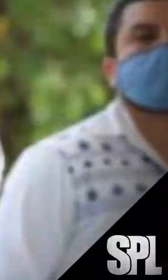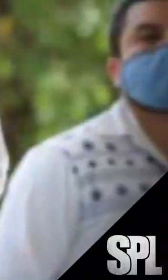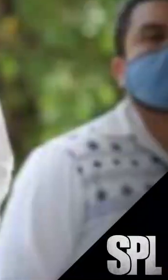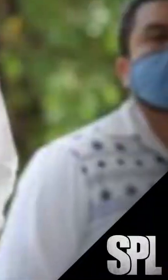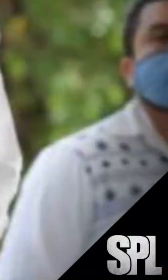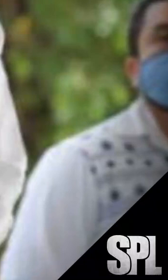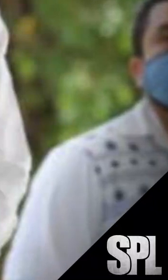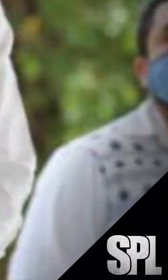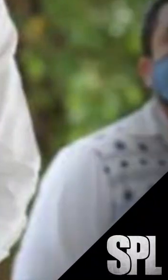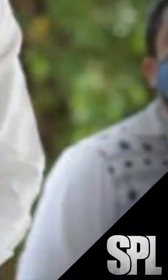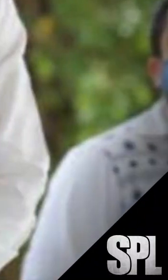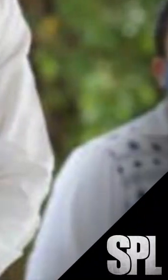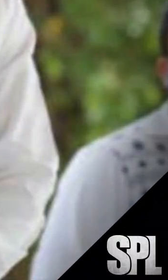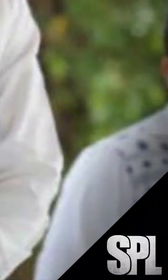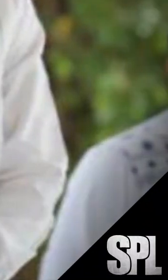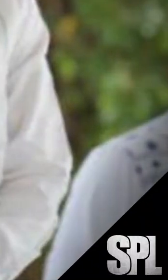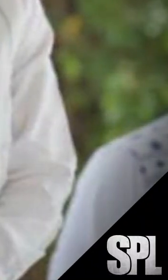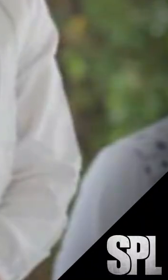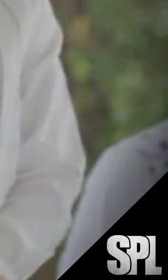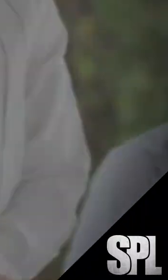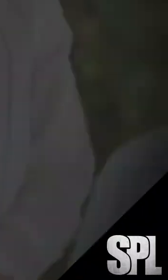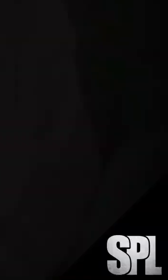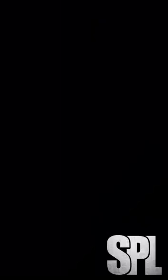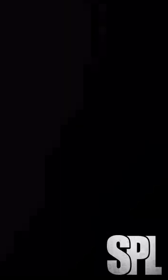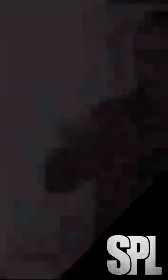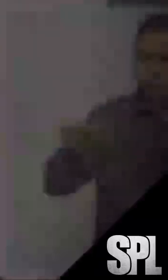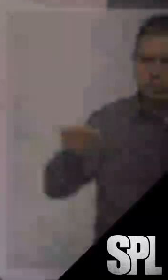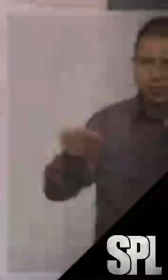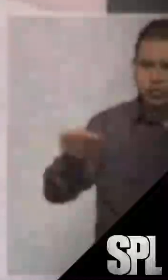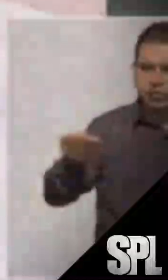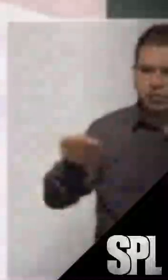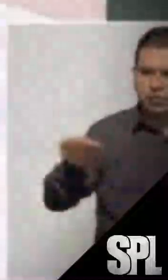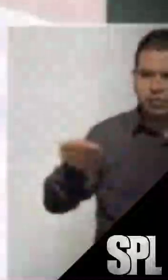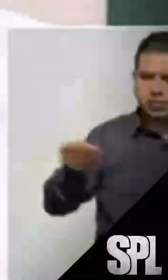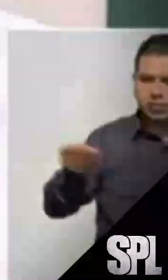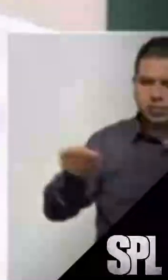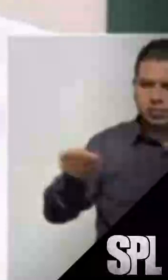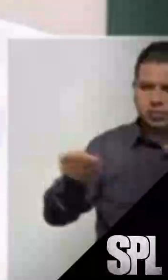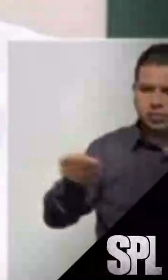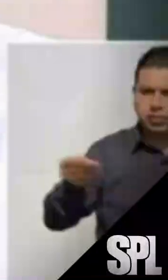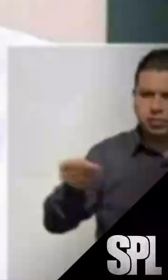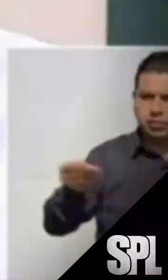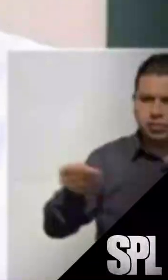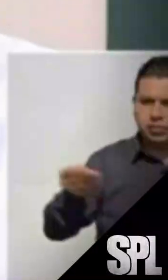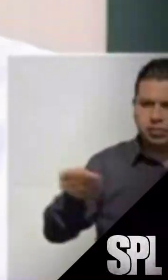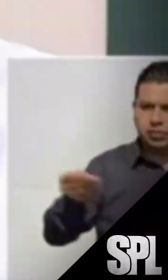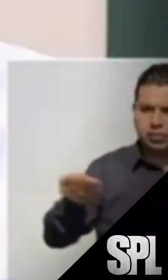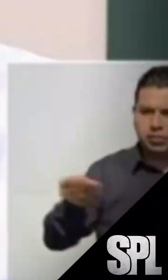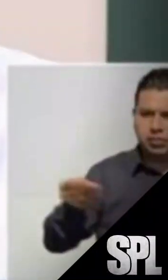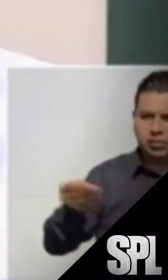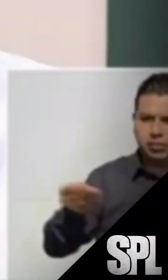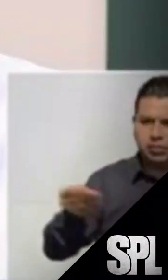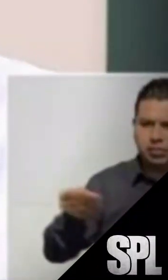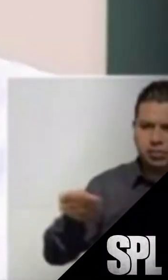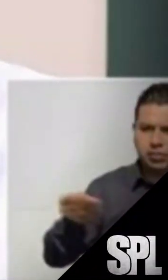saber lo que piensas en la caja de los comentarios, sea en apoyo a Andrés Manuel López Obrador o en contra, eso no importa, lo importante es